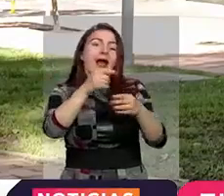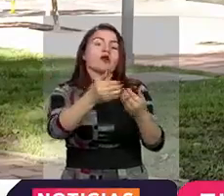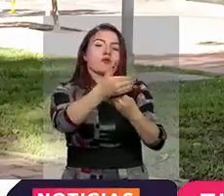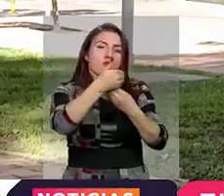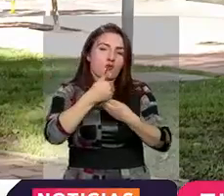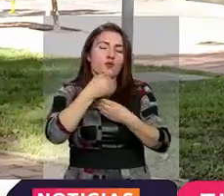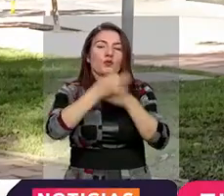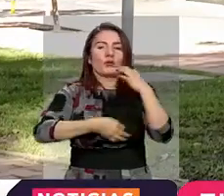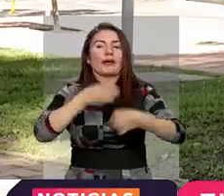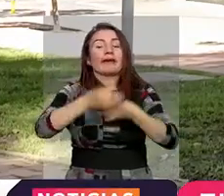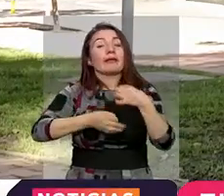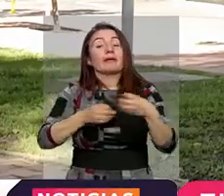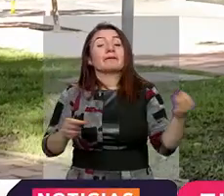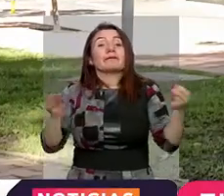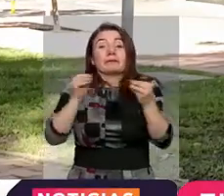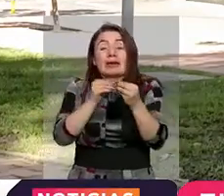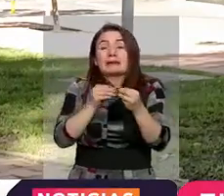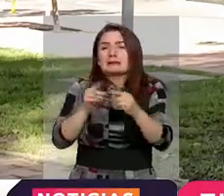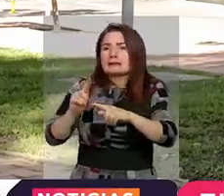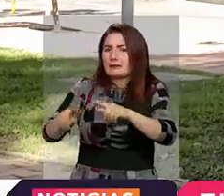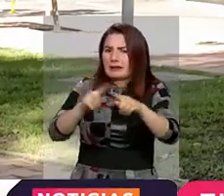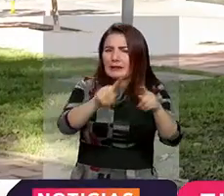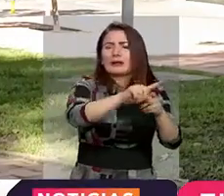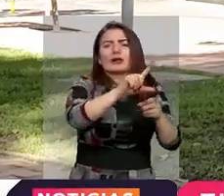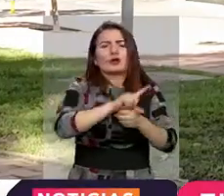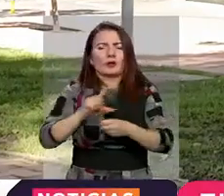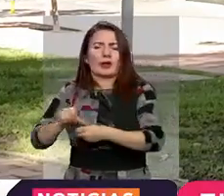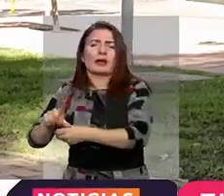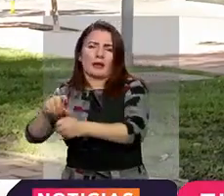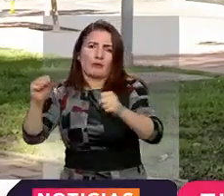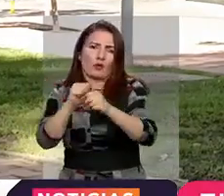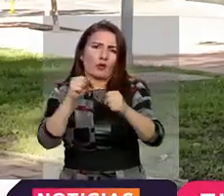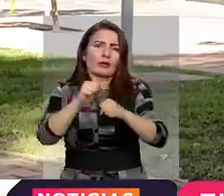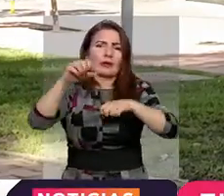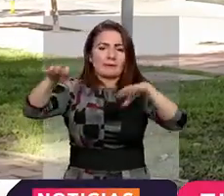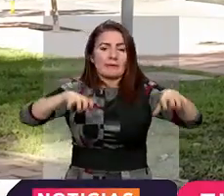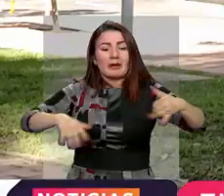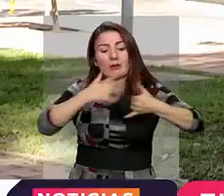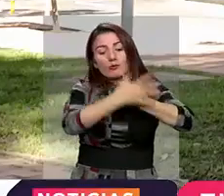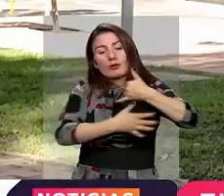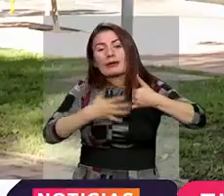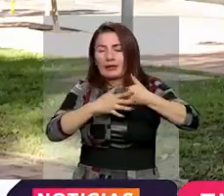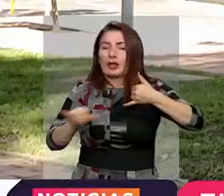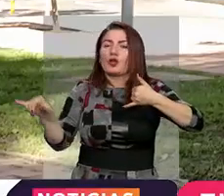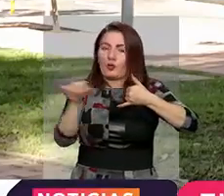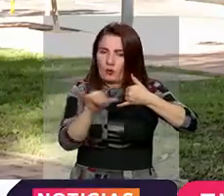las autoridades esperan que en diferentes localidades de Bogotá y partes del país se